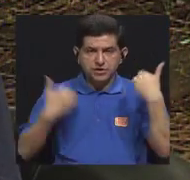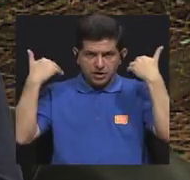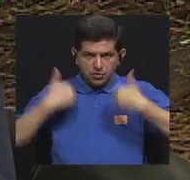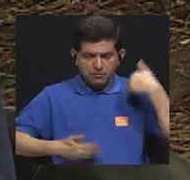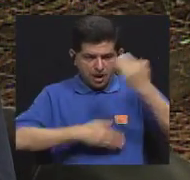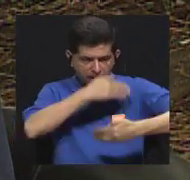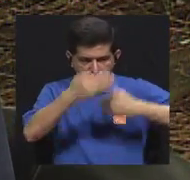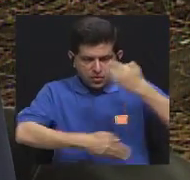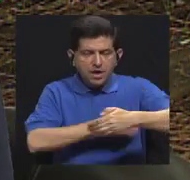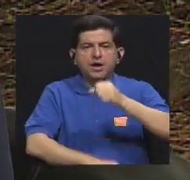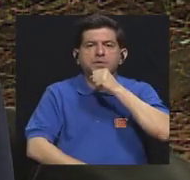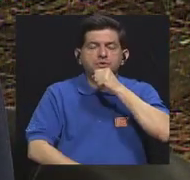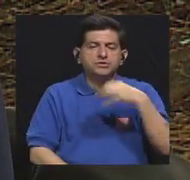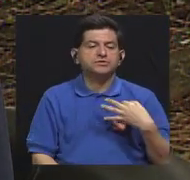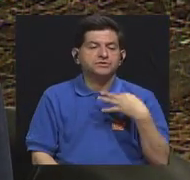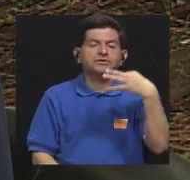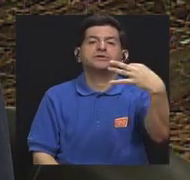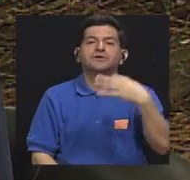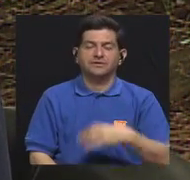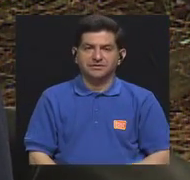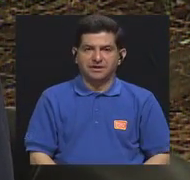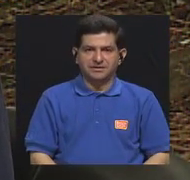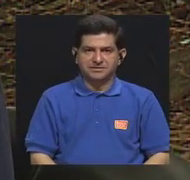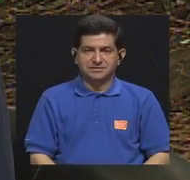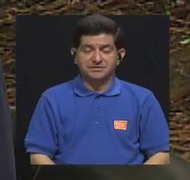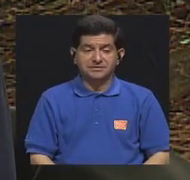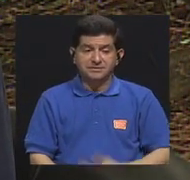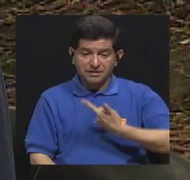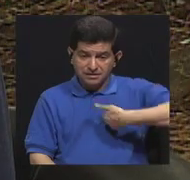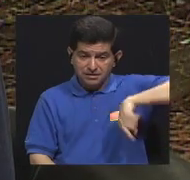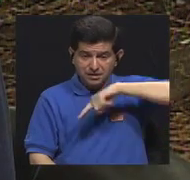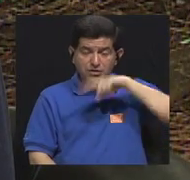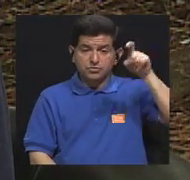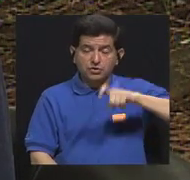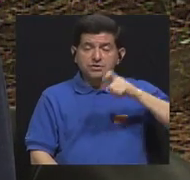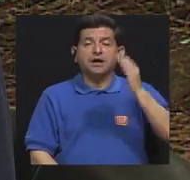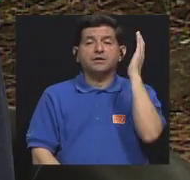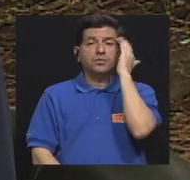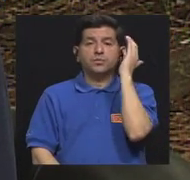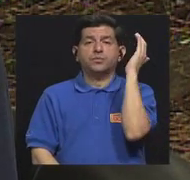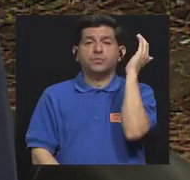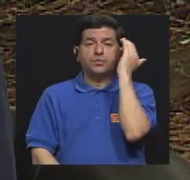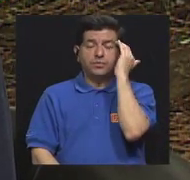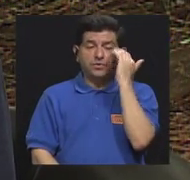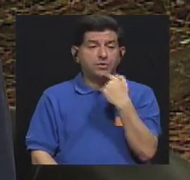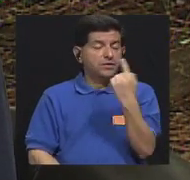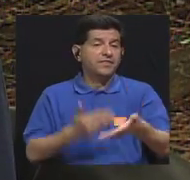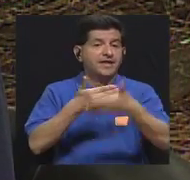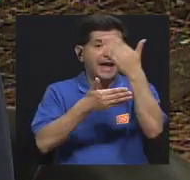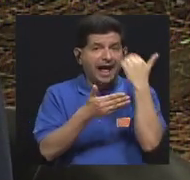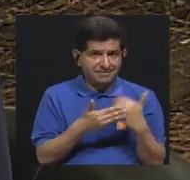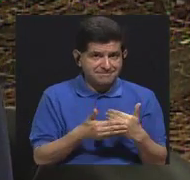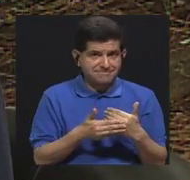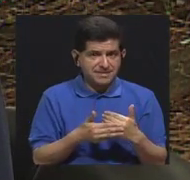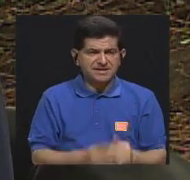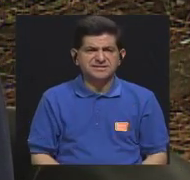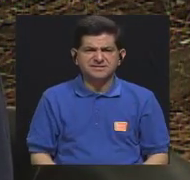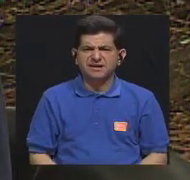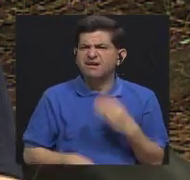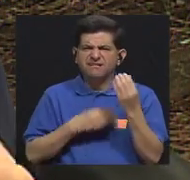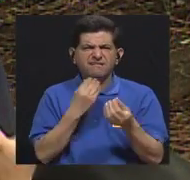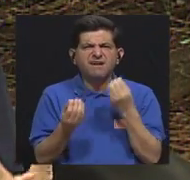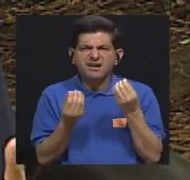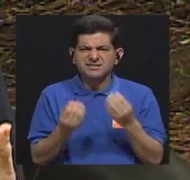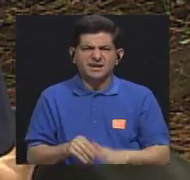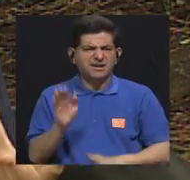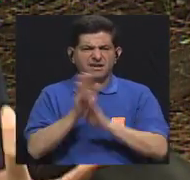ser humano en proceso de envejecimiento todos los días. Y que tenemos que empezar a concientizarnos, como decía anteriormente, de